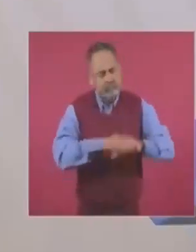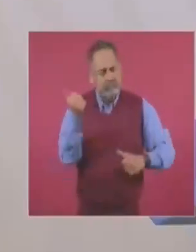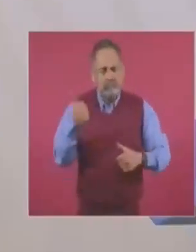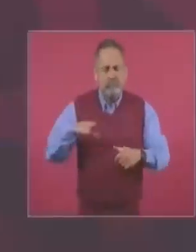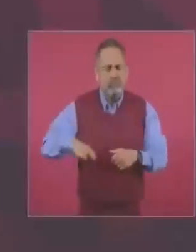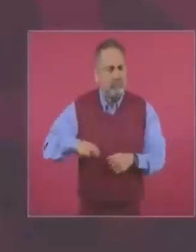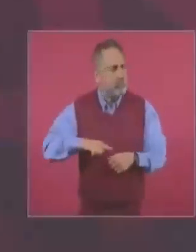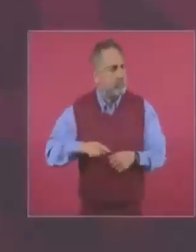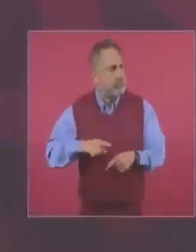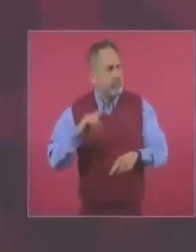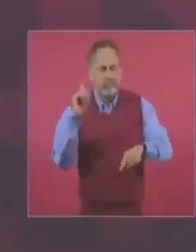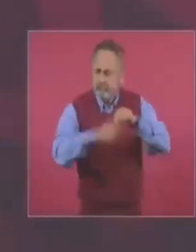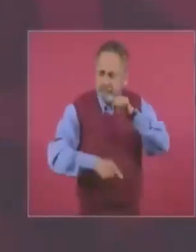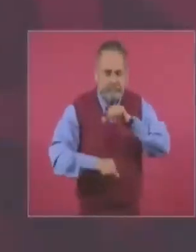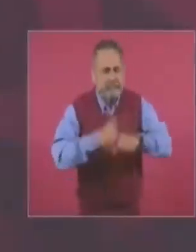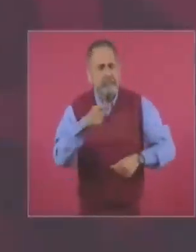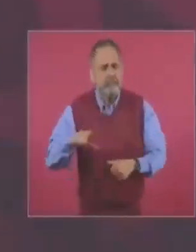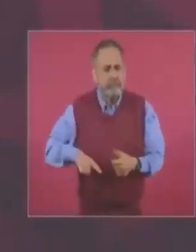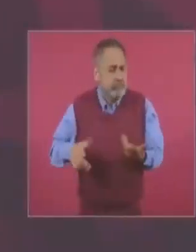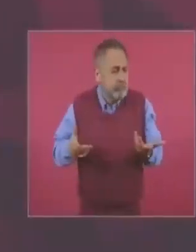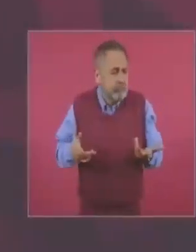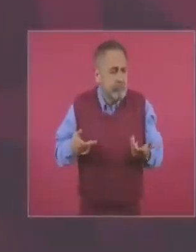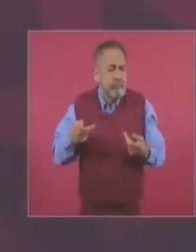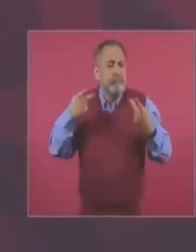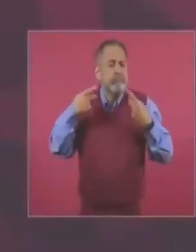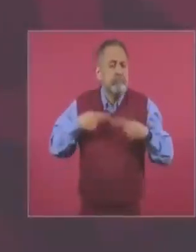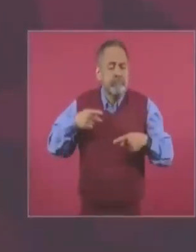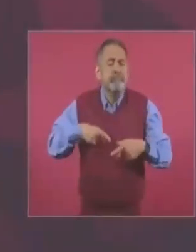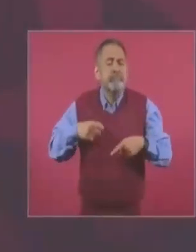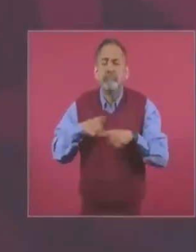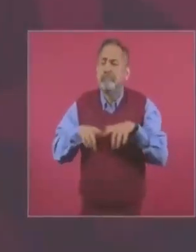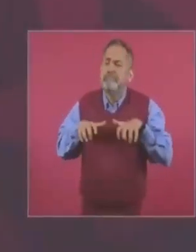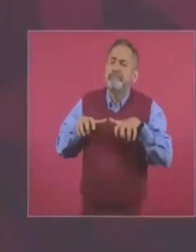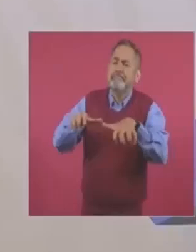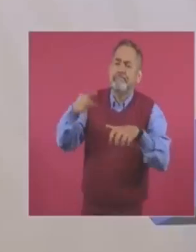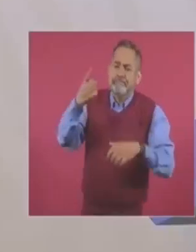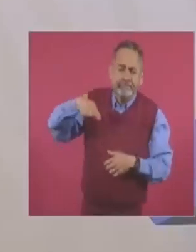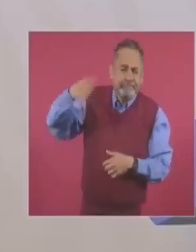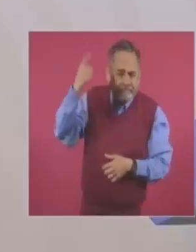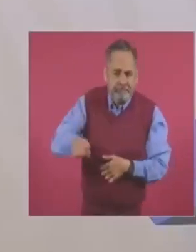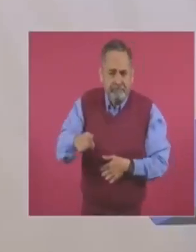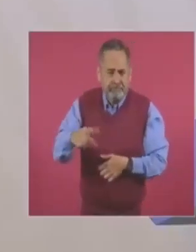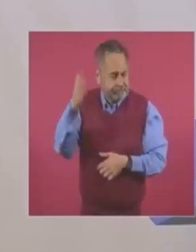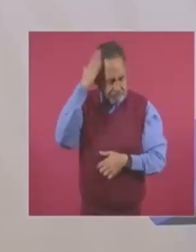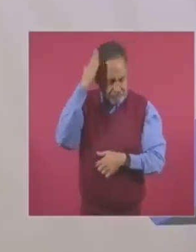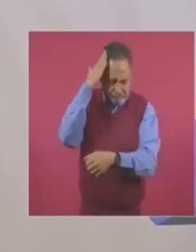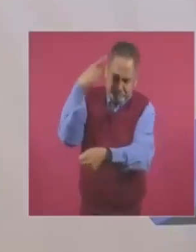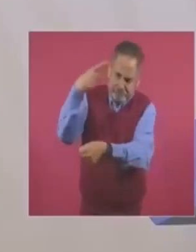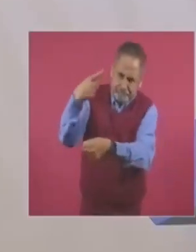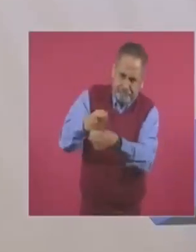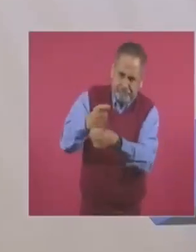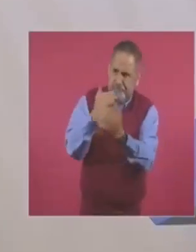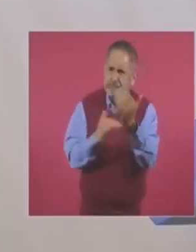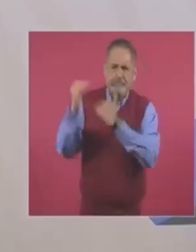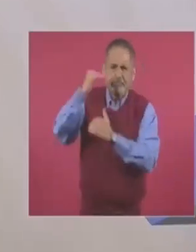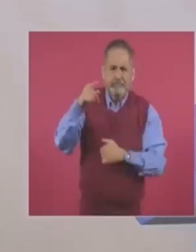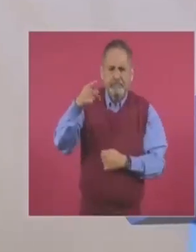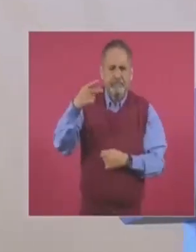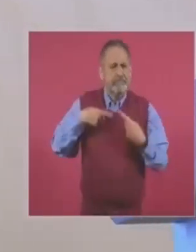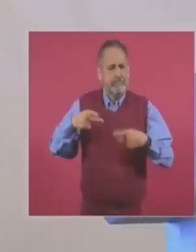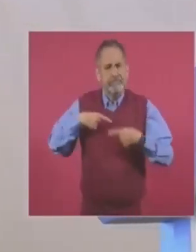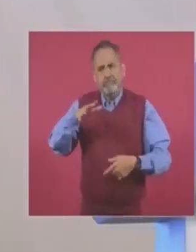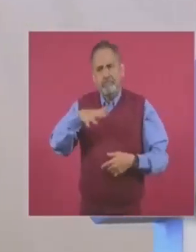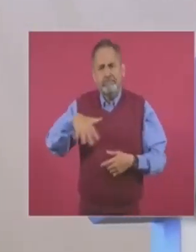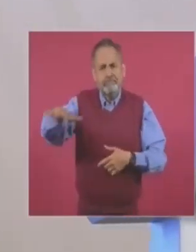a opositores. Esta tirante relación pues se empeoró no solo por este financiamiento a opositores,